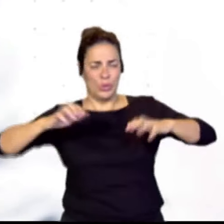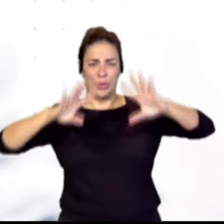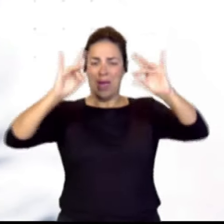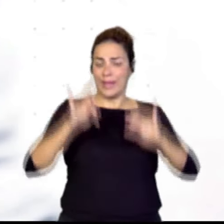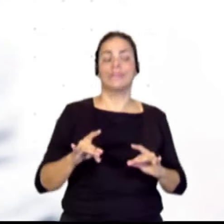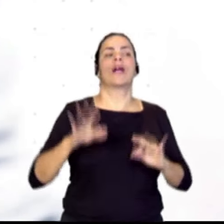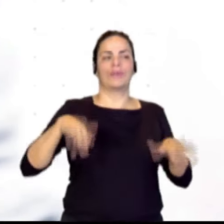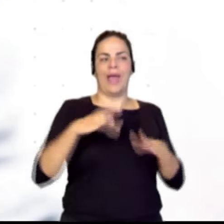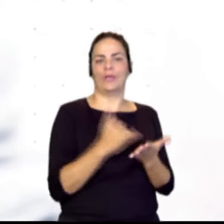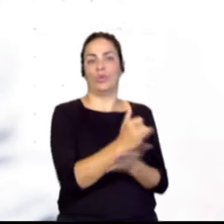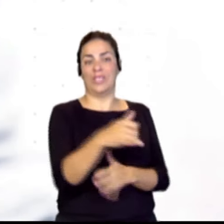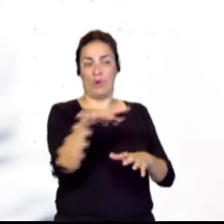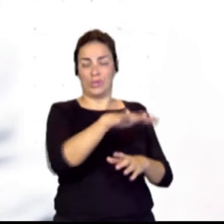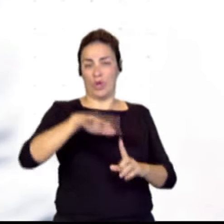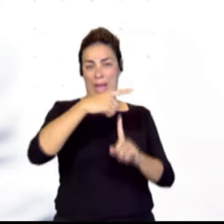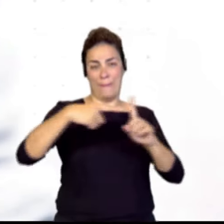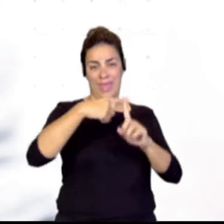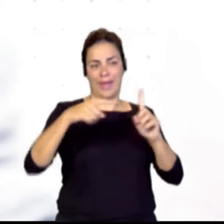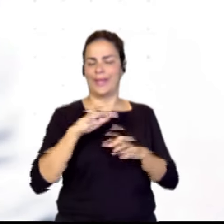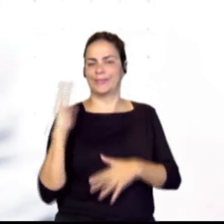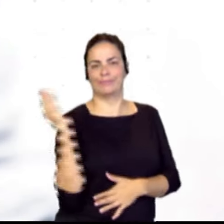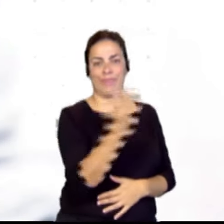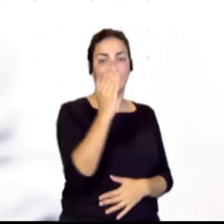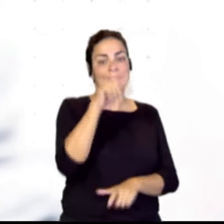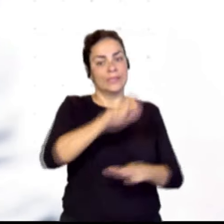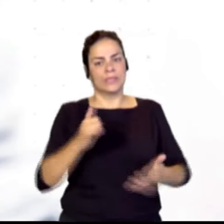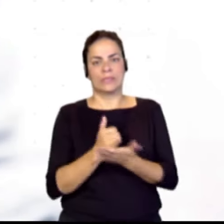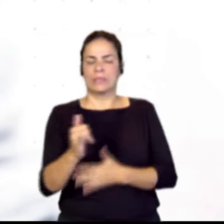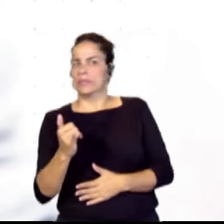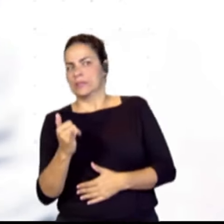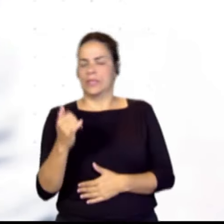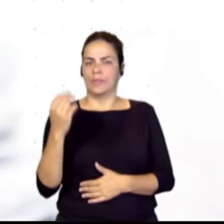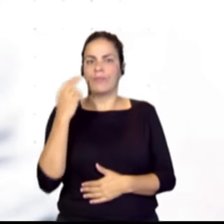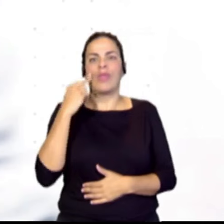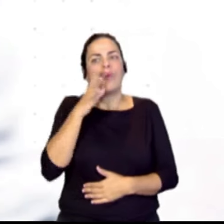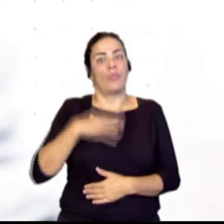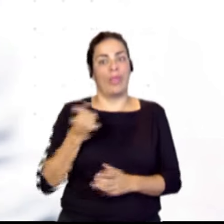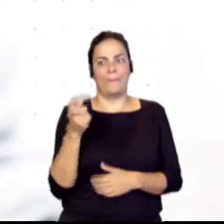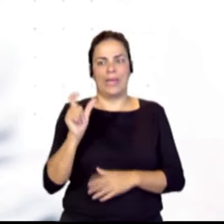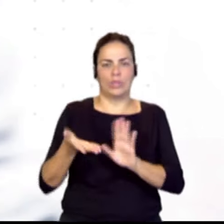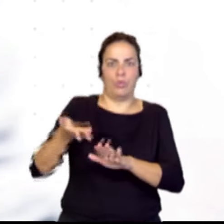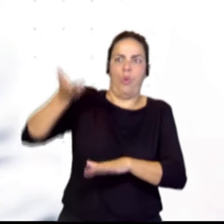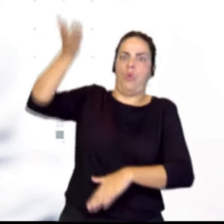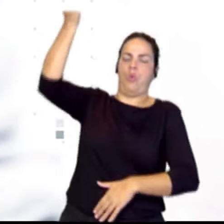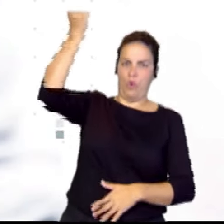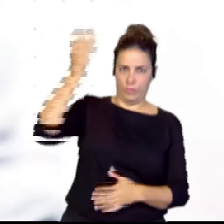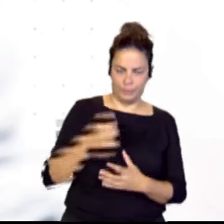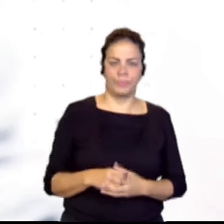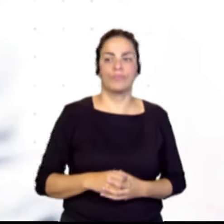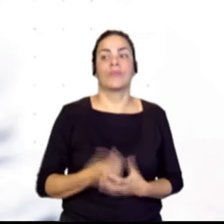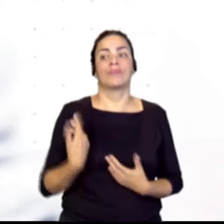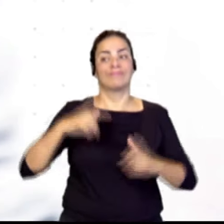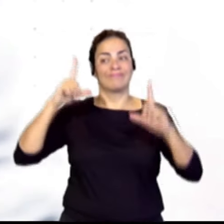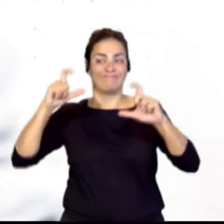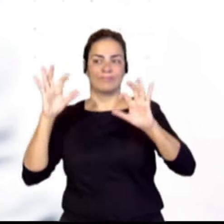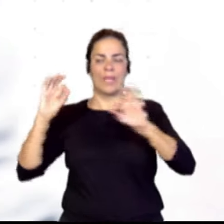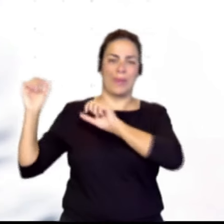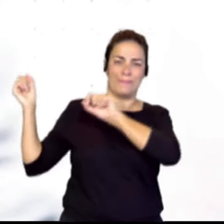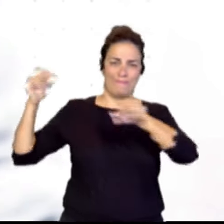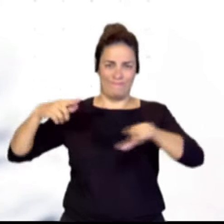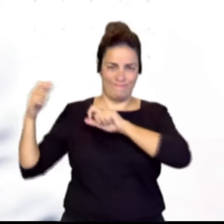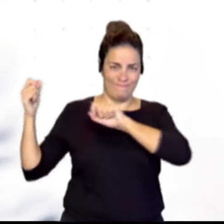medianías los agricultores temen que se incrementen los precios en los mercados y fotografía para la ruta migratoria